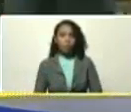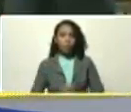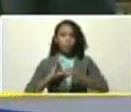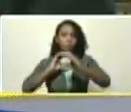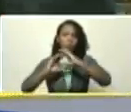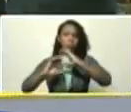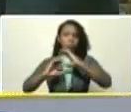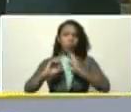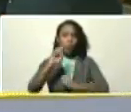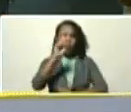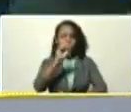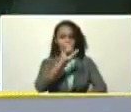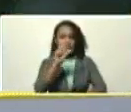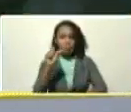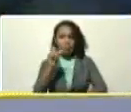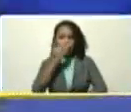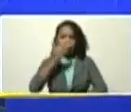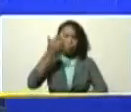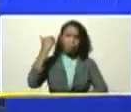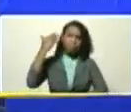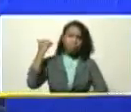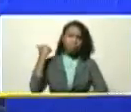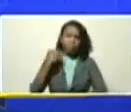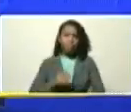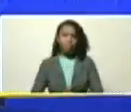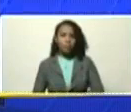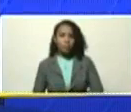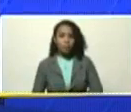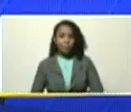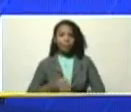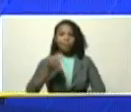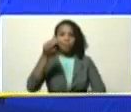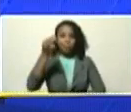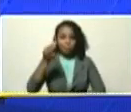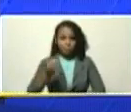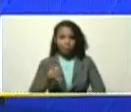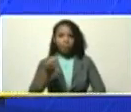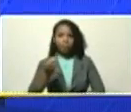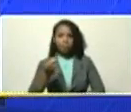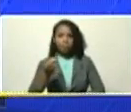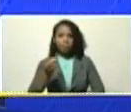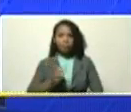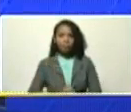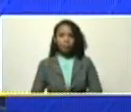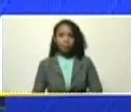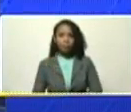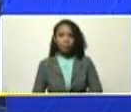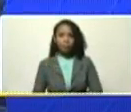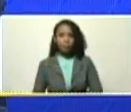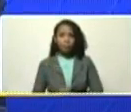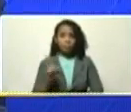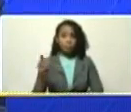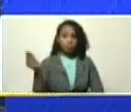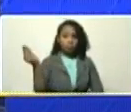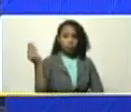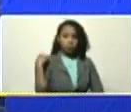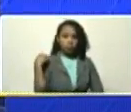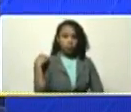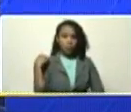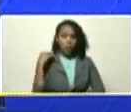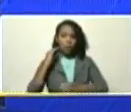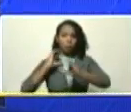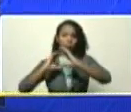conversamos hace unas semanas atrás y efectivamente él me dijo en la